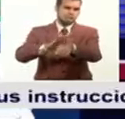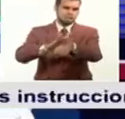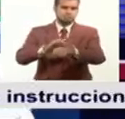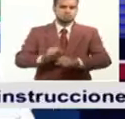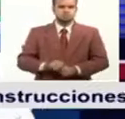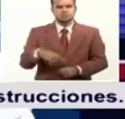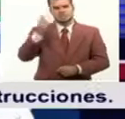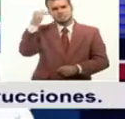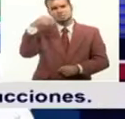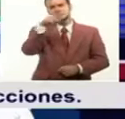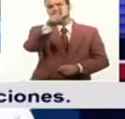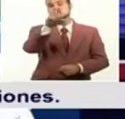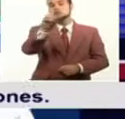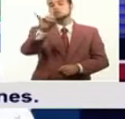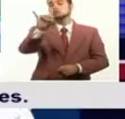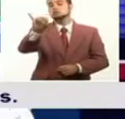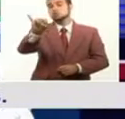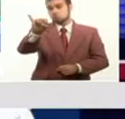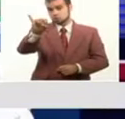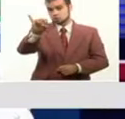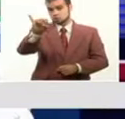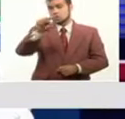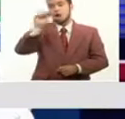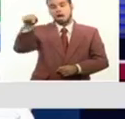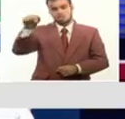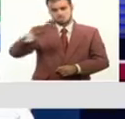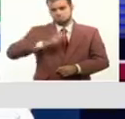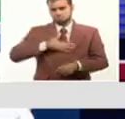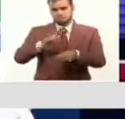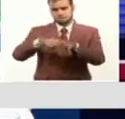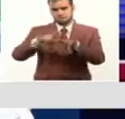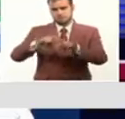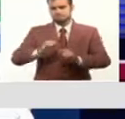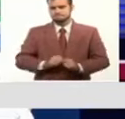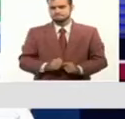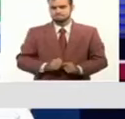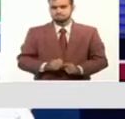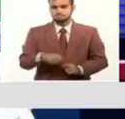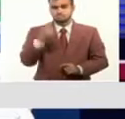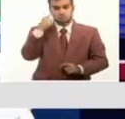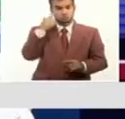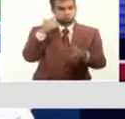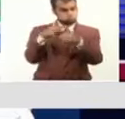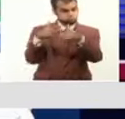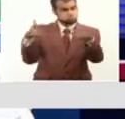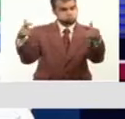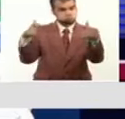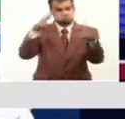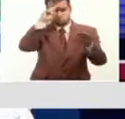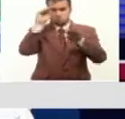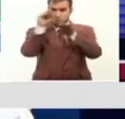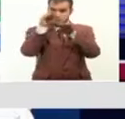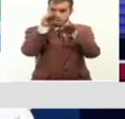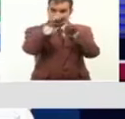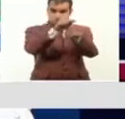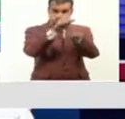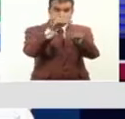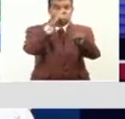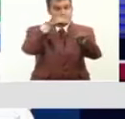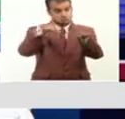106 de los 179. Una cifra elevada de casos activos en edades pediátricas,